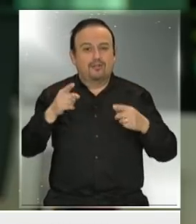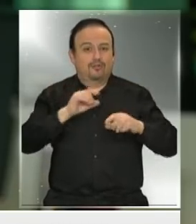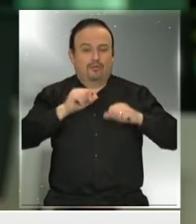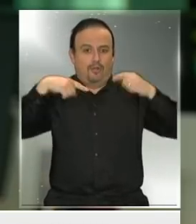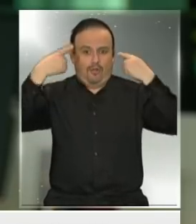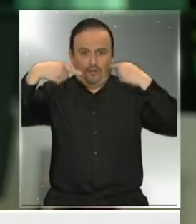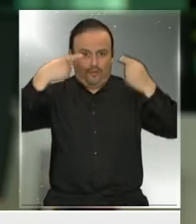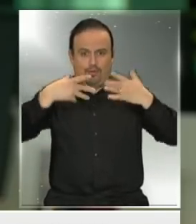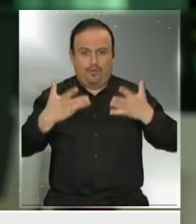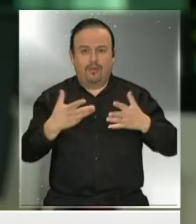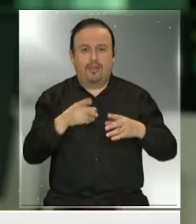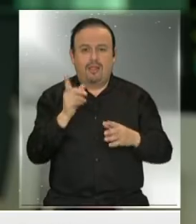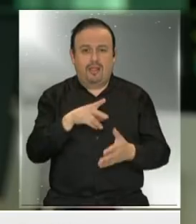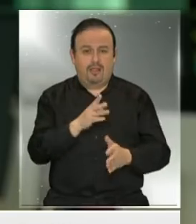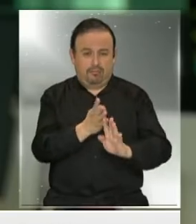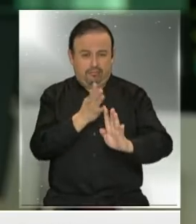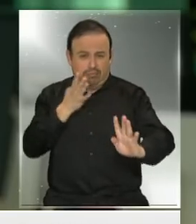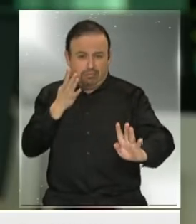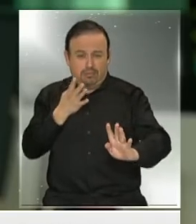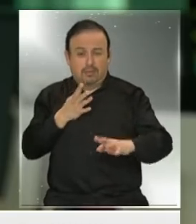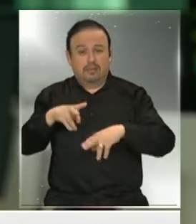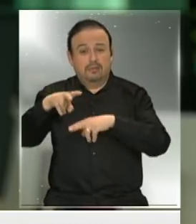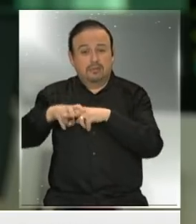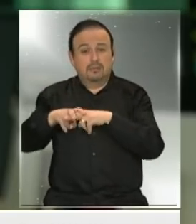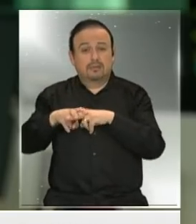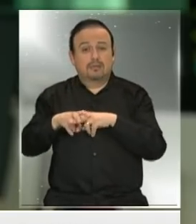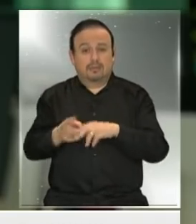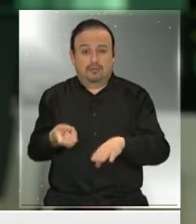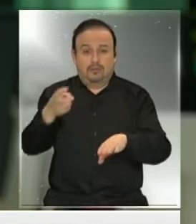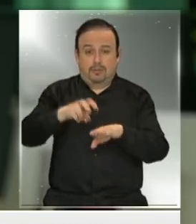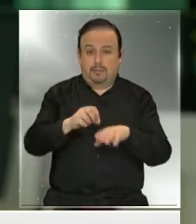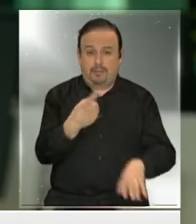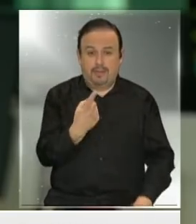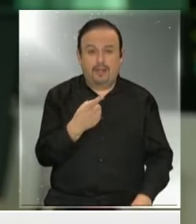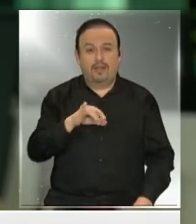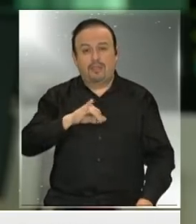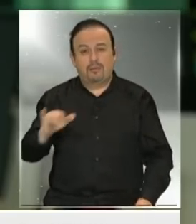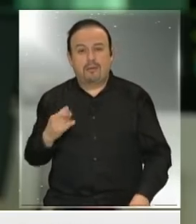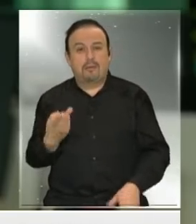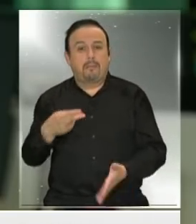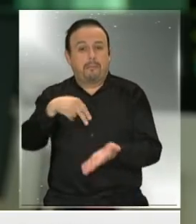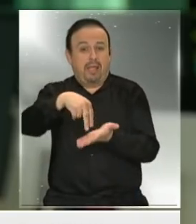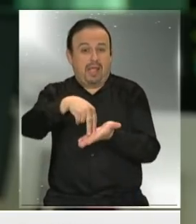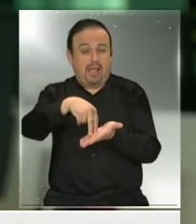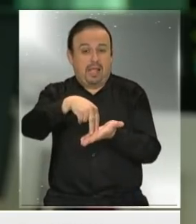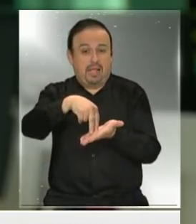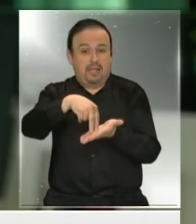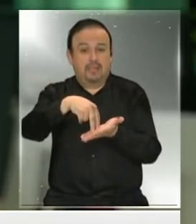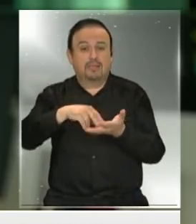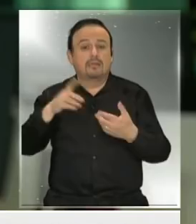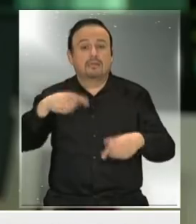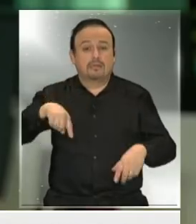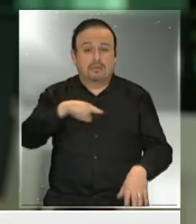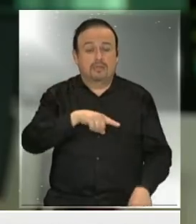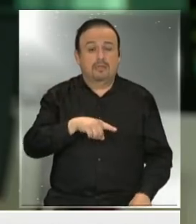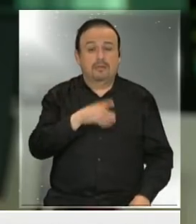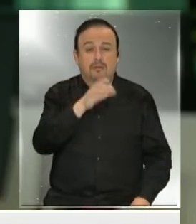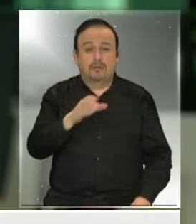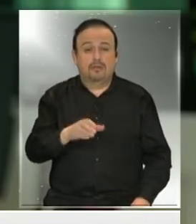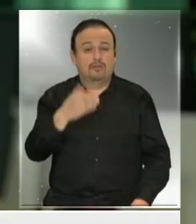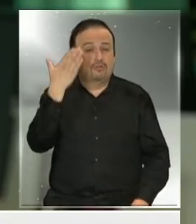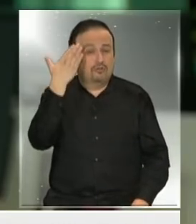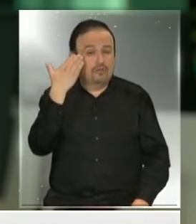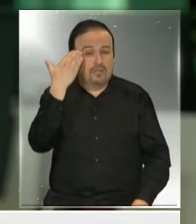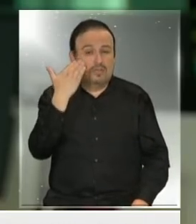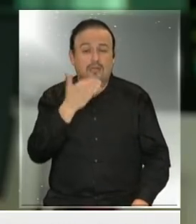una locura ahora los que se ponen en la fila de los entregados se suben primero y después se suben los que se van parados eso la mayoría de las personas no